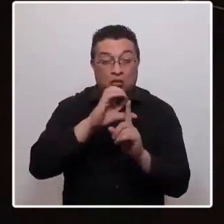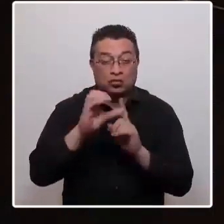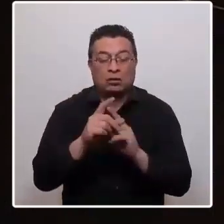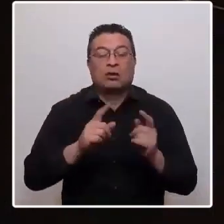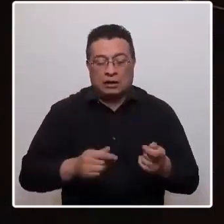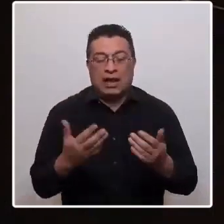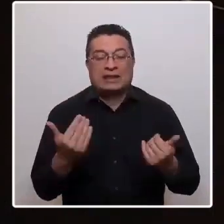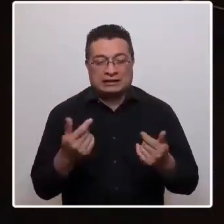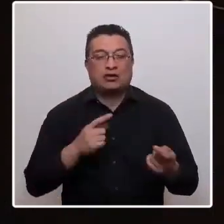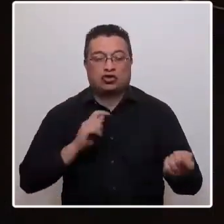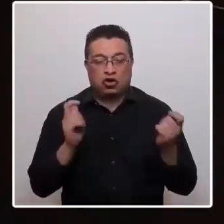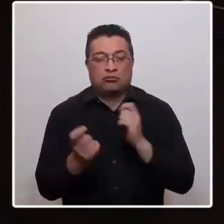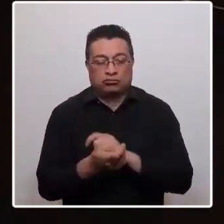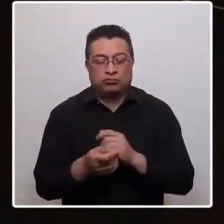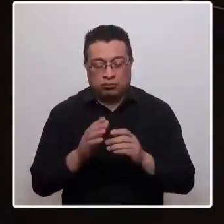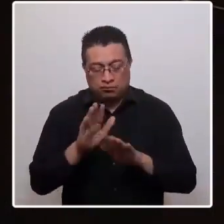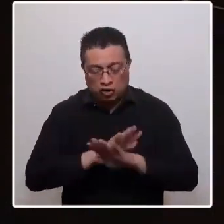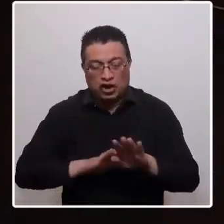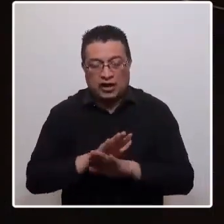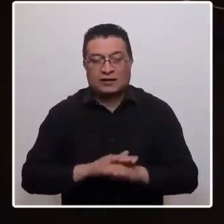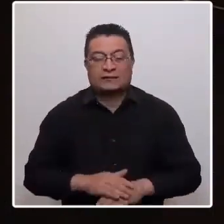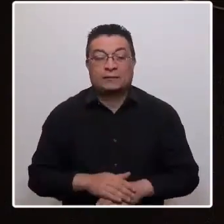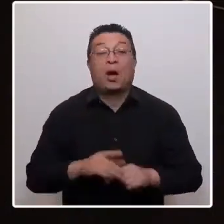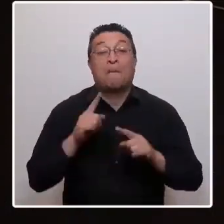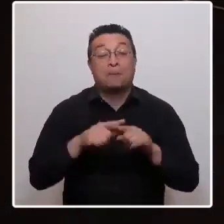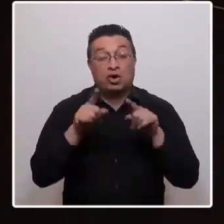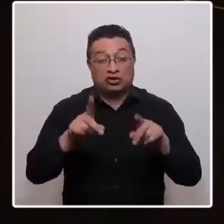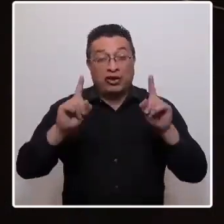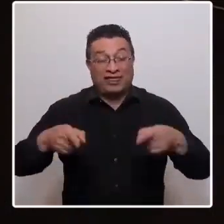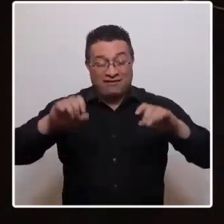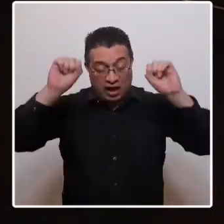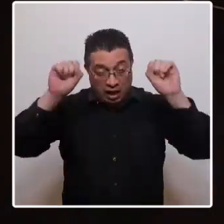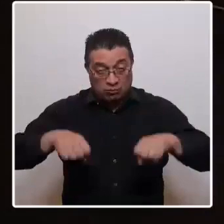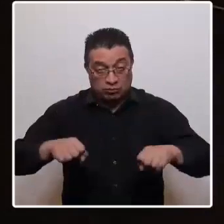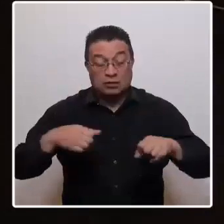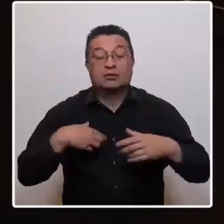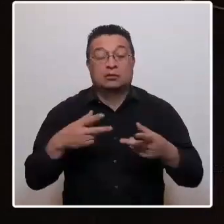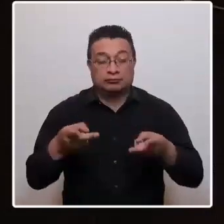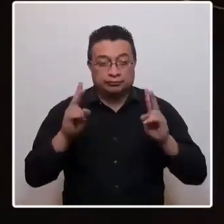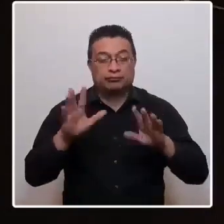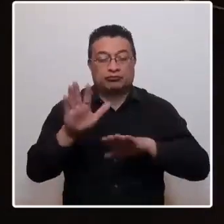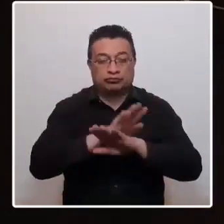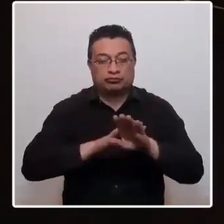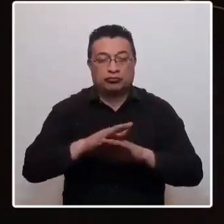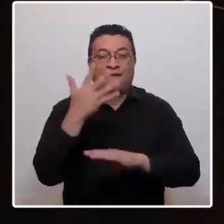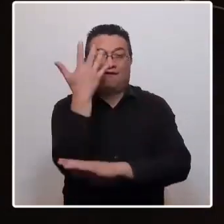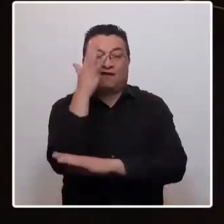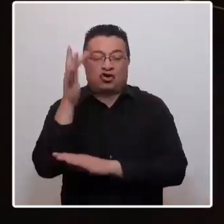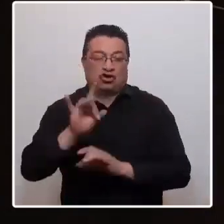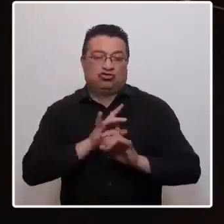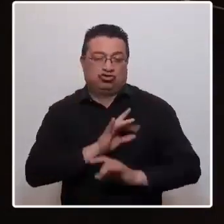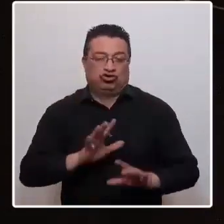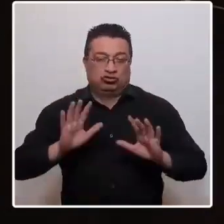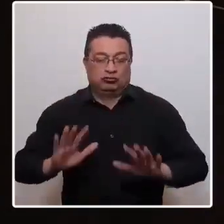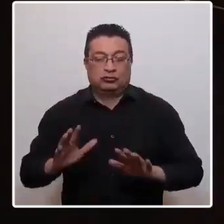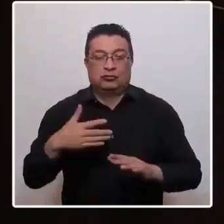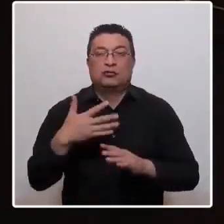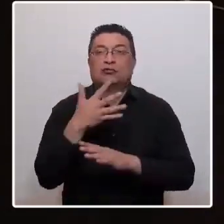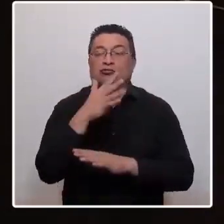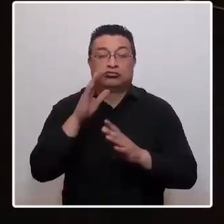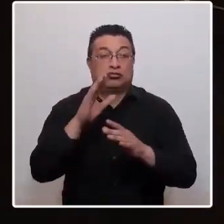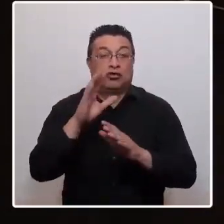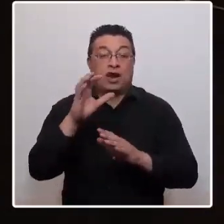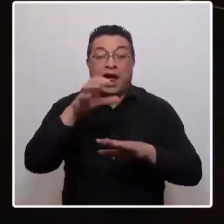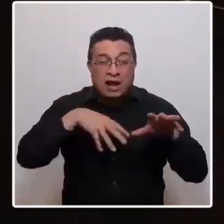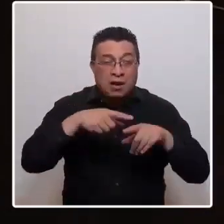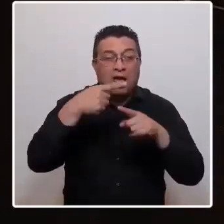día proteger. Por ello, debemos aprobar y permitir proteger y resguardar los bosques nativos, hogar de la fauna endémica, porque somos